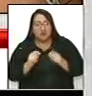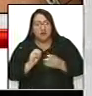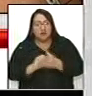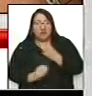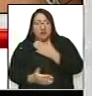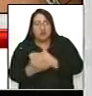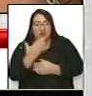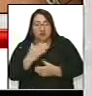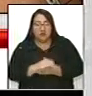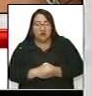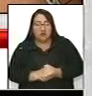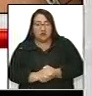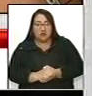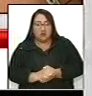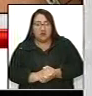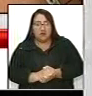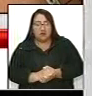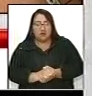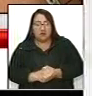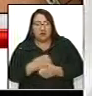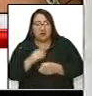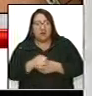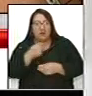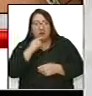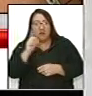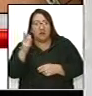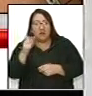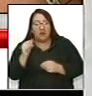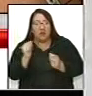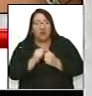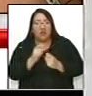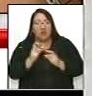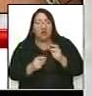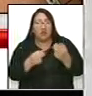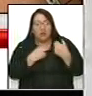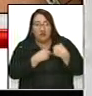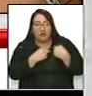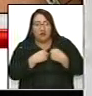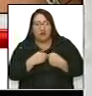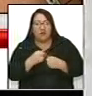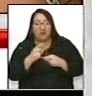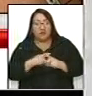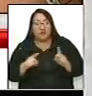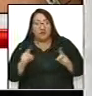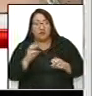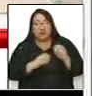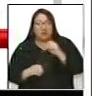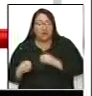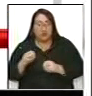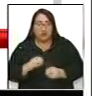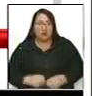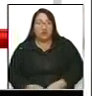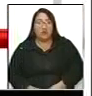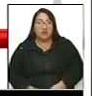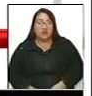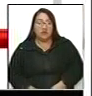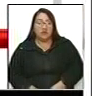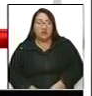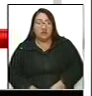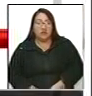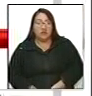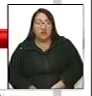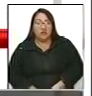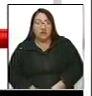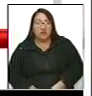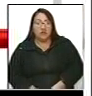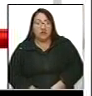temprano dentro de esta competencia en las mujeres líderes, con representantes de diversas organizaciones sociales,